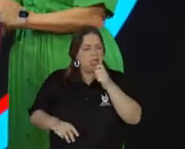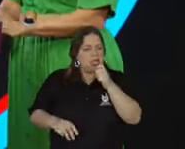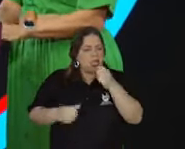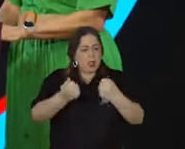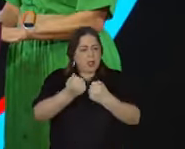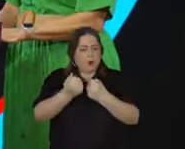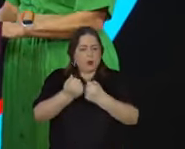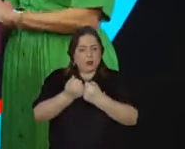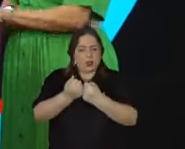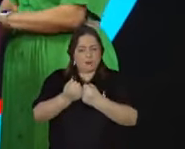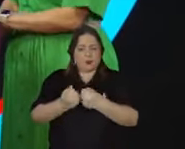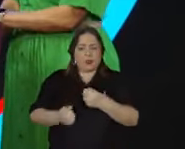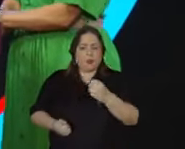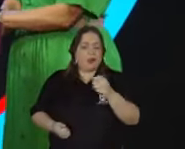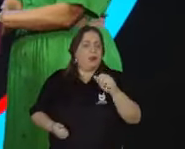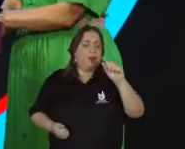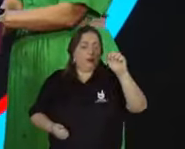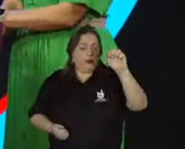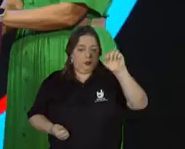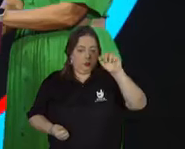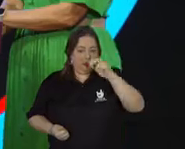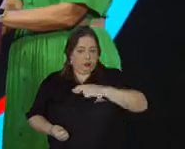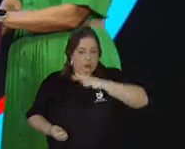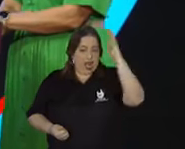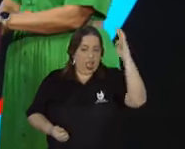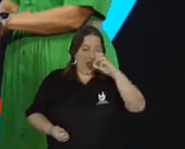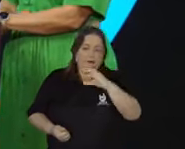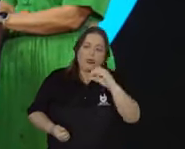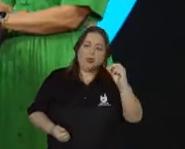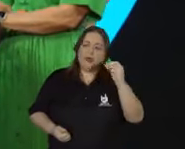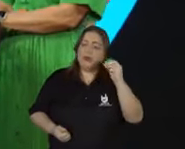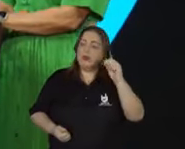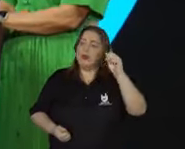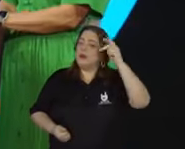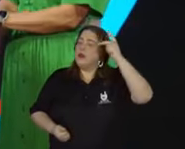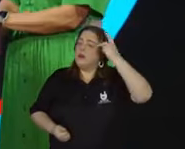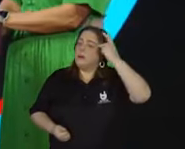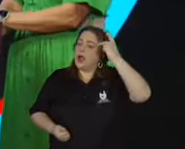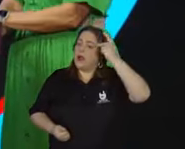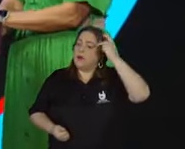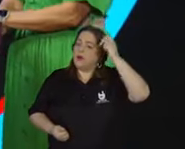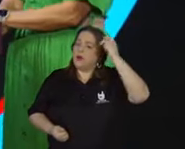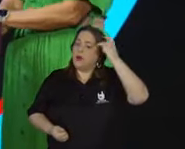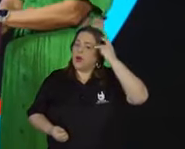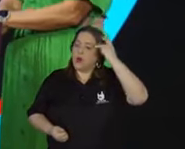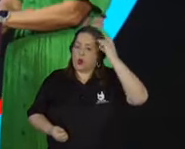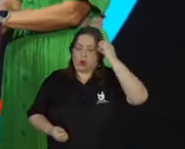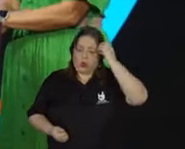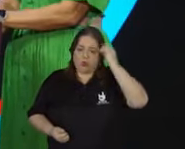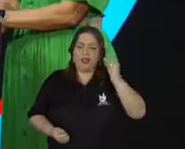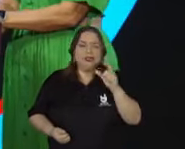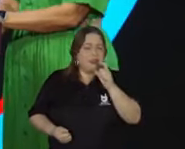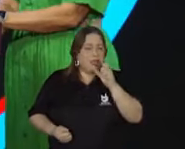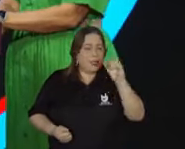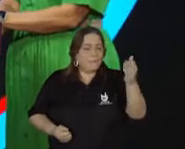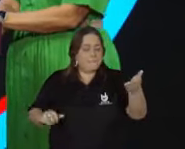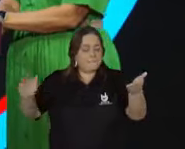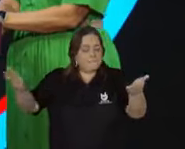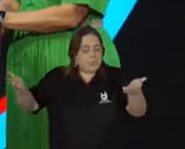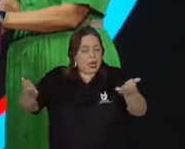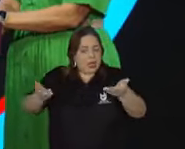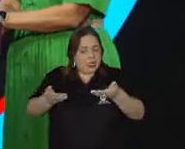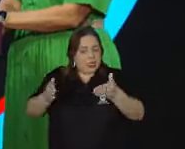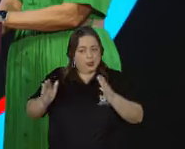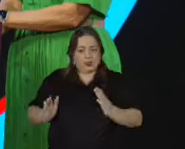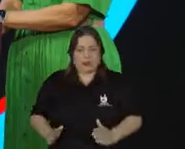nuestro apóstol, el pastor Pablo Ortega, va a estar con su huesito y vamos a tener un ministro invitado que ustedes no han